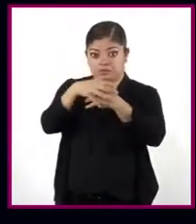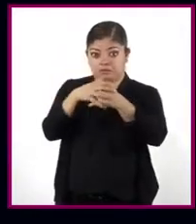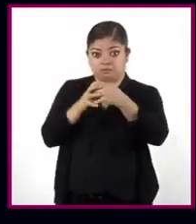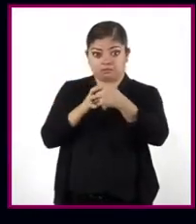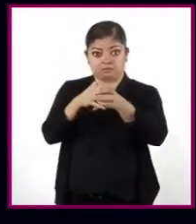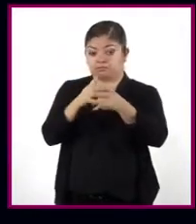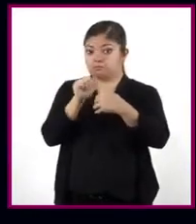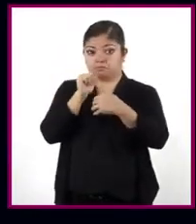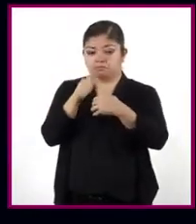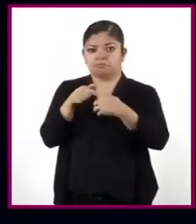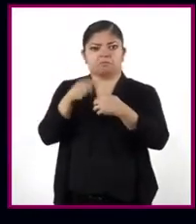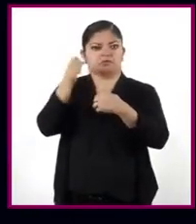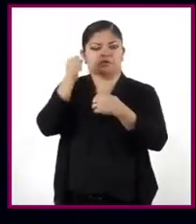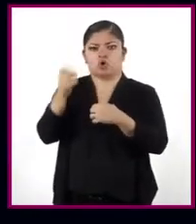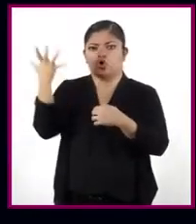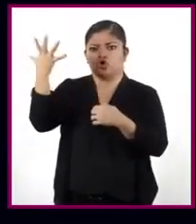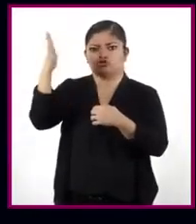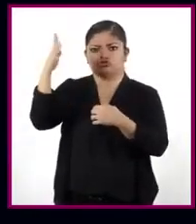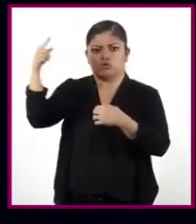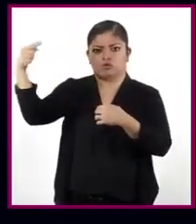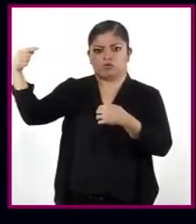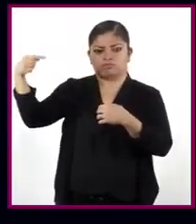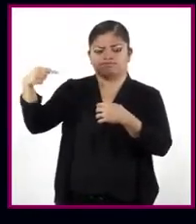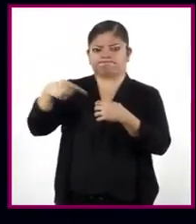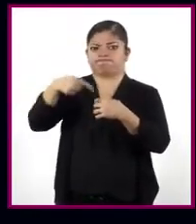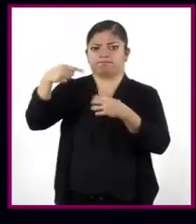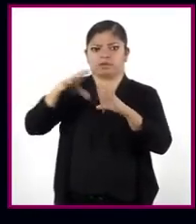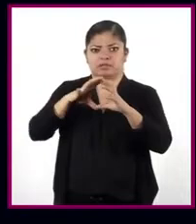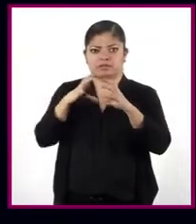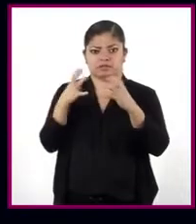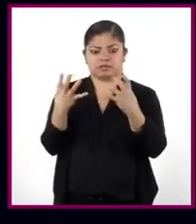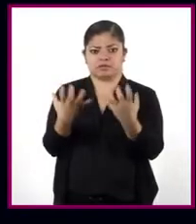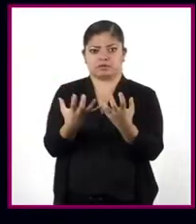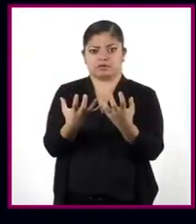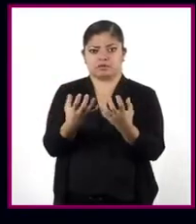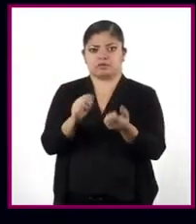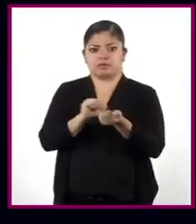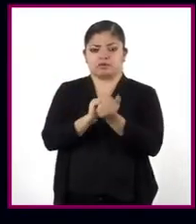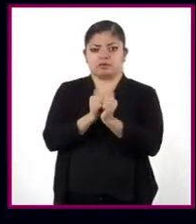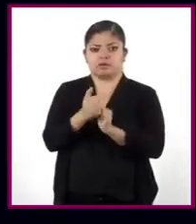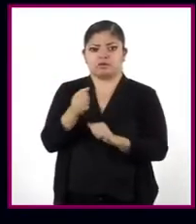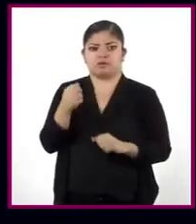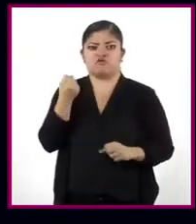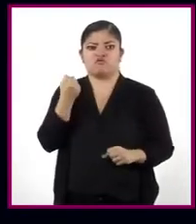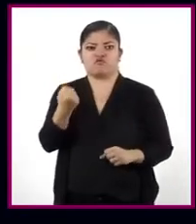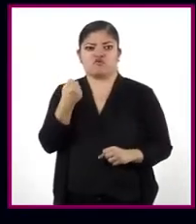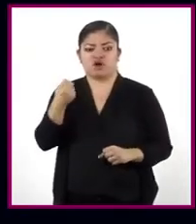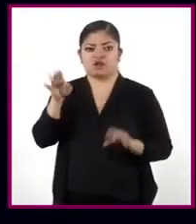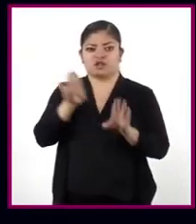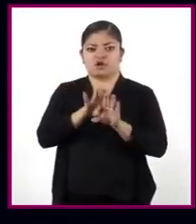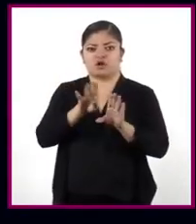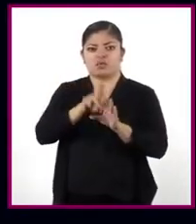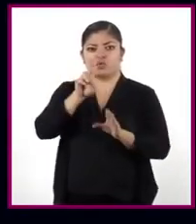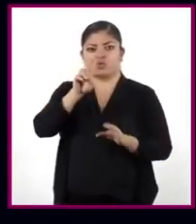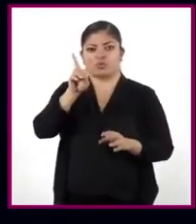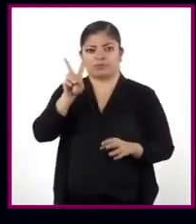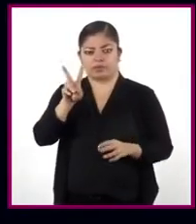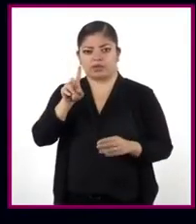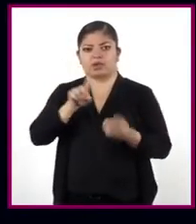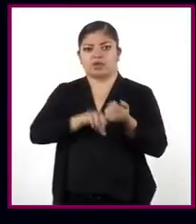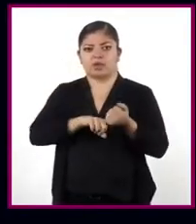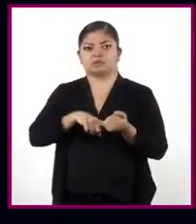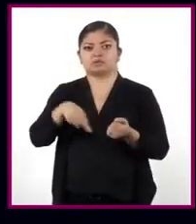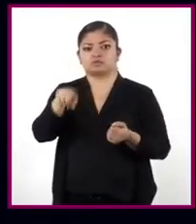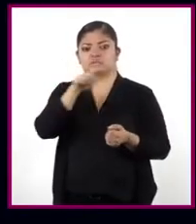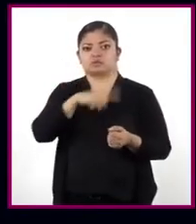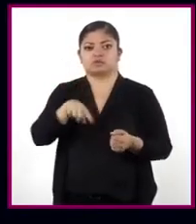se impactaría directamente con la superficie terrestre, aumentaría la radiación ultravioleta y afectaría el funcionamiento de